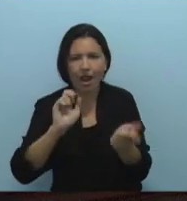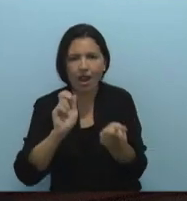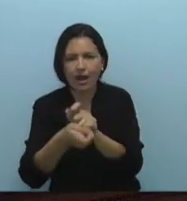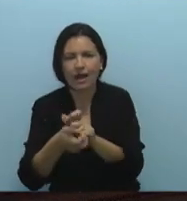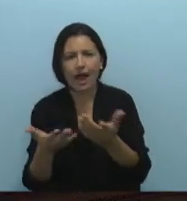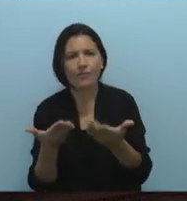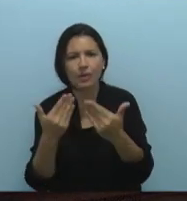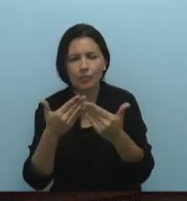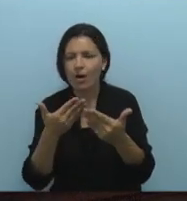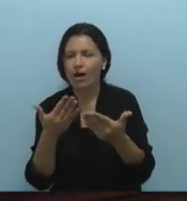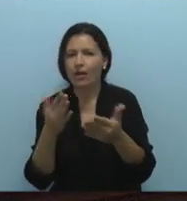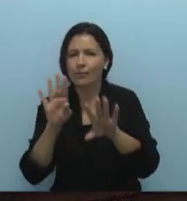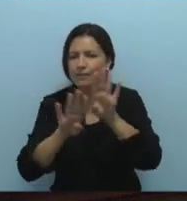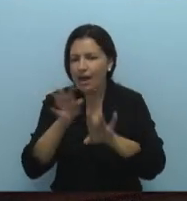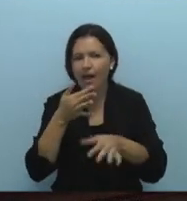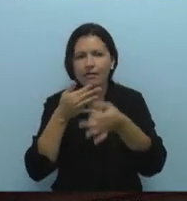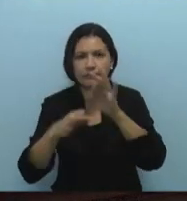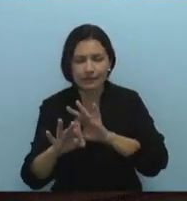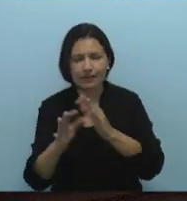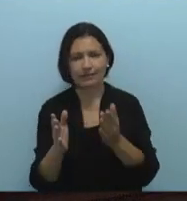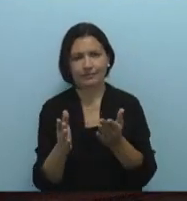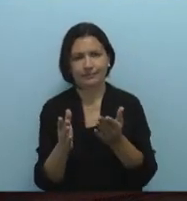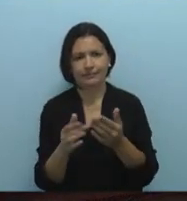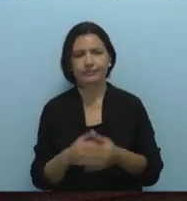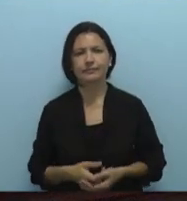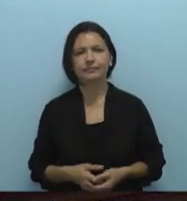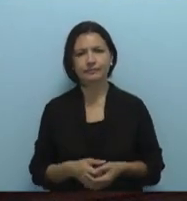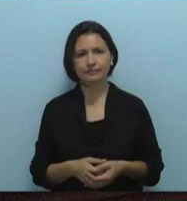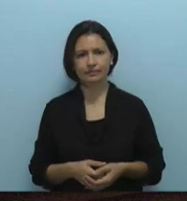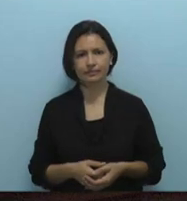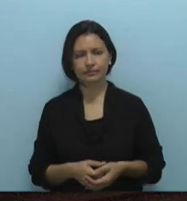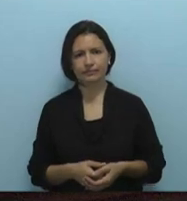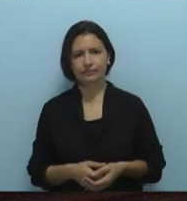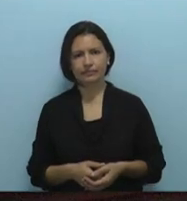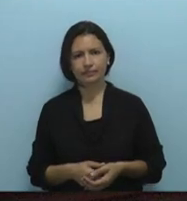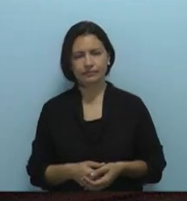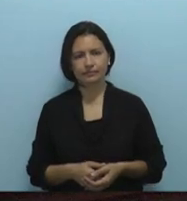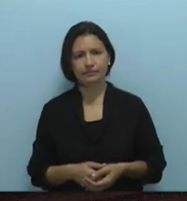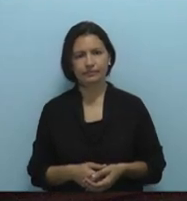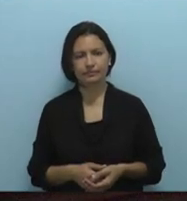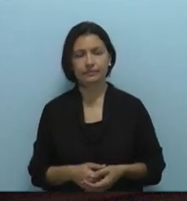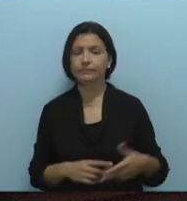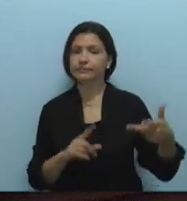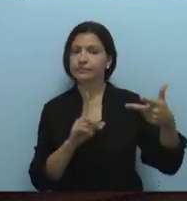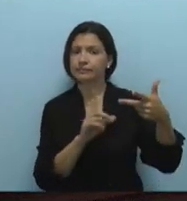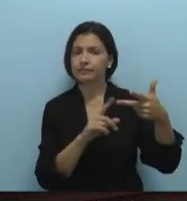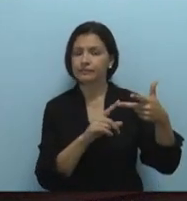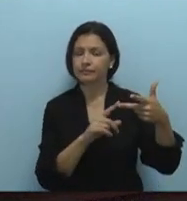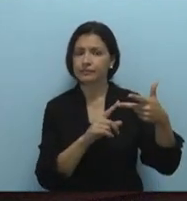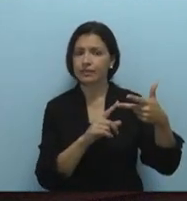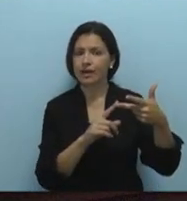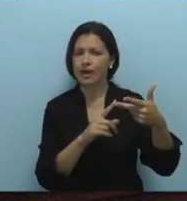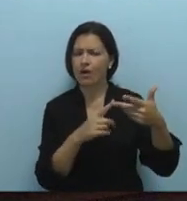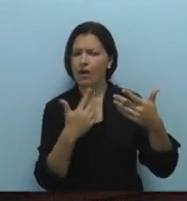también un impacto social muy importante. Y acá es tener en cuenta lo que